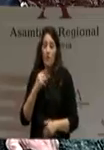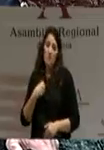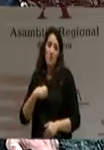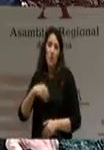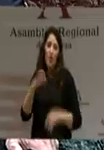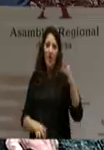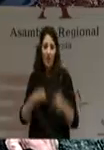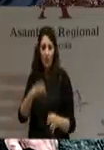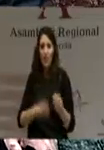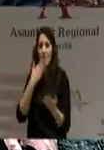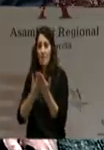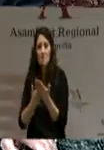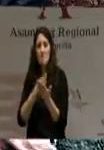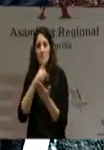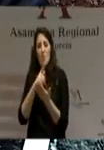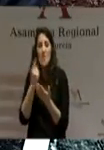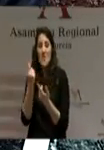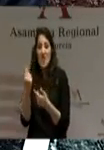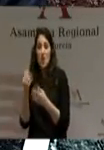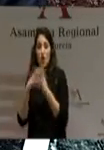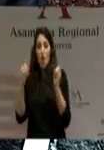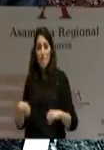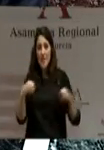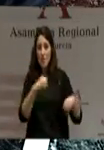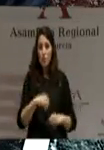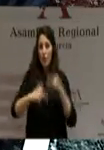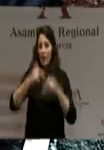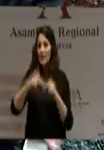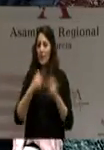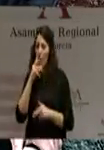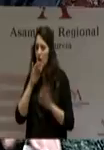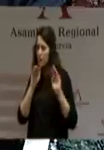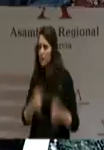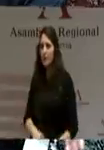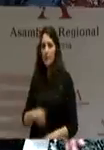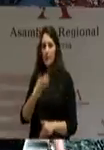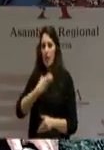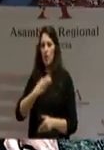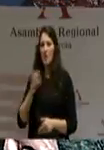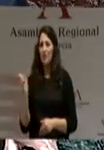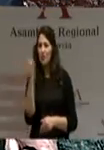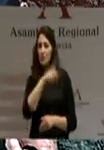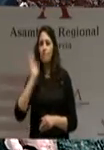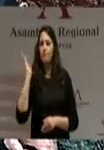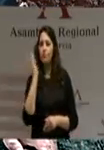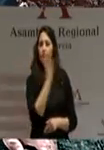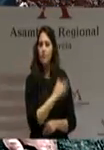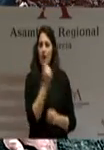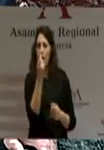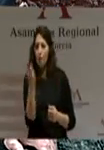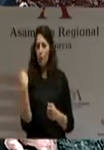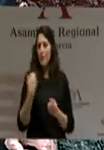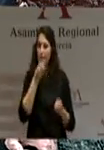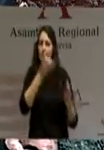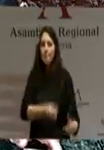del dinero aportado por los convenios urbanísticos y sus consecuencias sobre los ayuntamientos que ya se están de manera efectiva